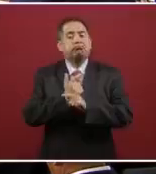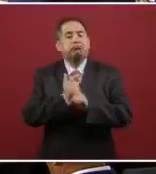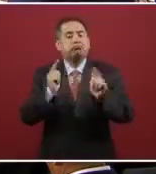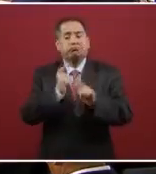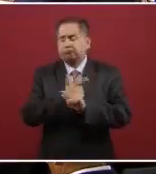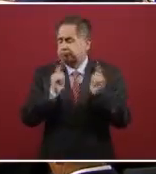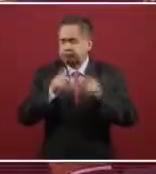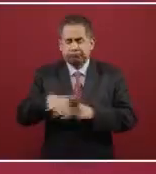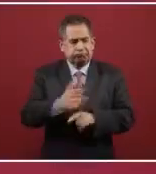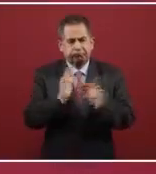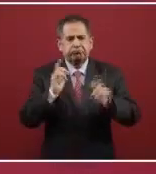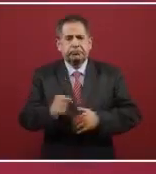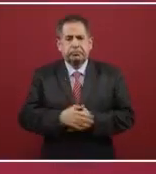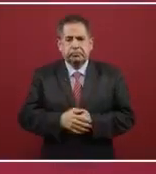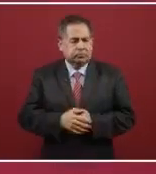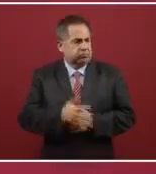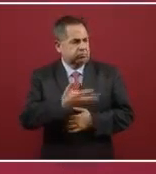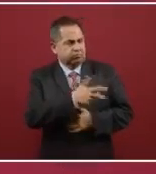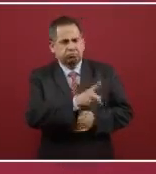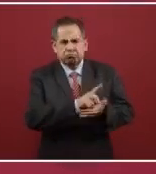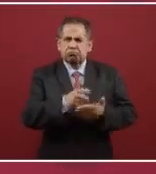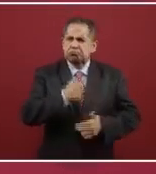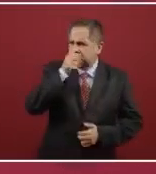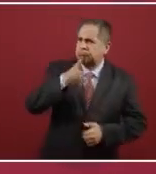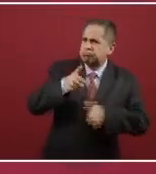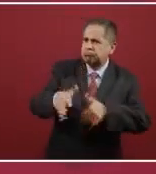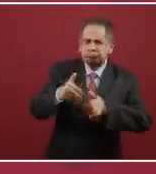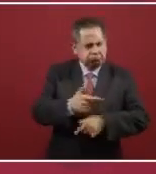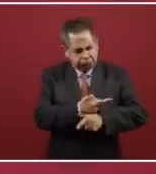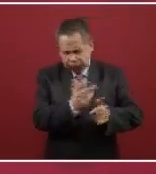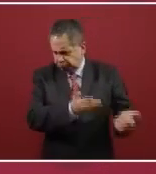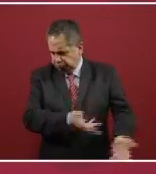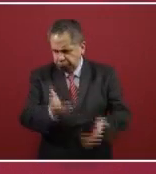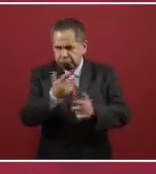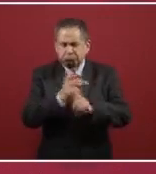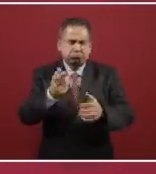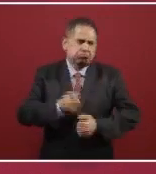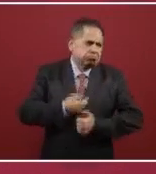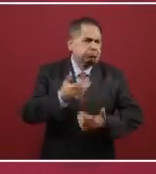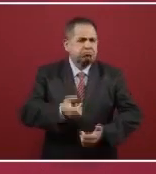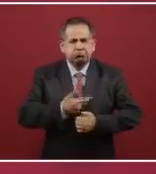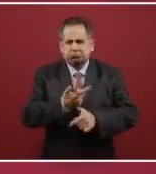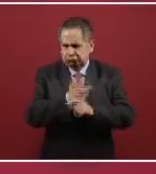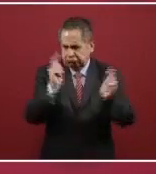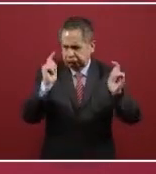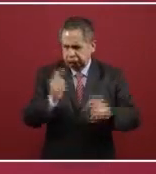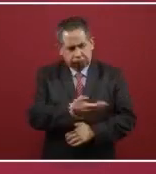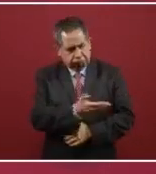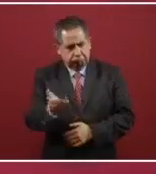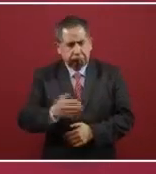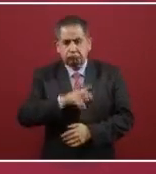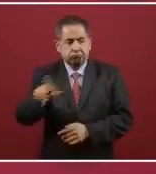Que no esté de acuerdo, tiene todo el derecho de manifestarse. todo el derecho de expresarse,